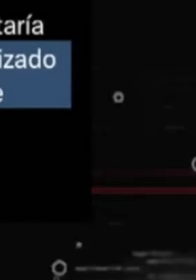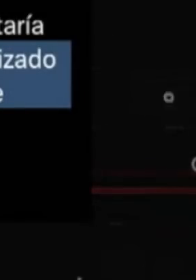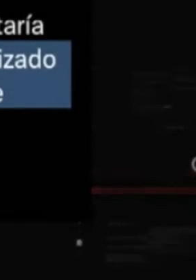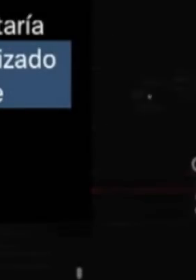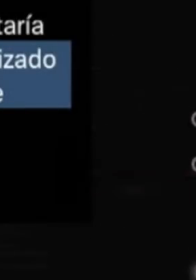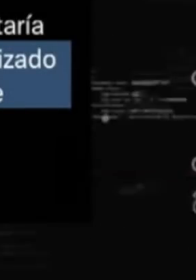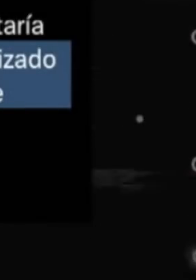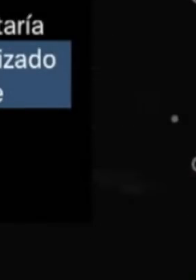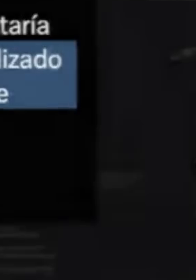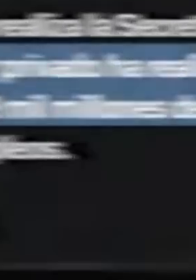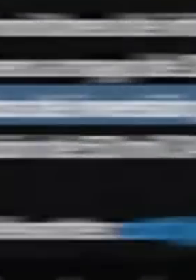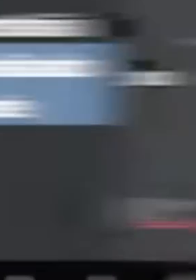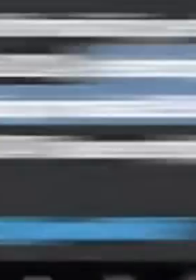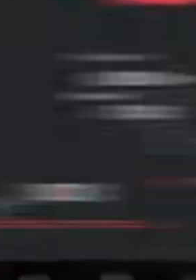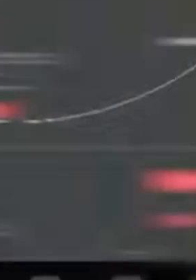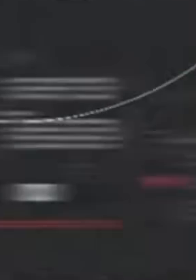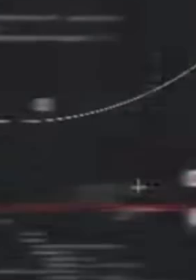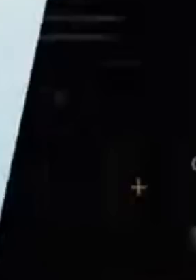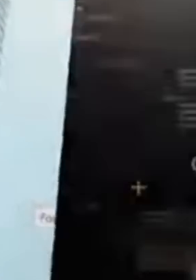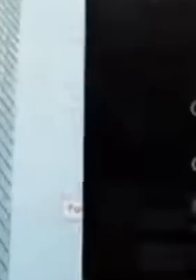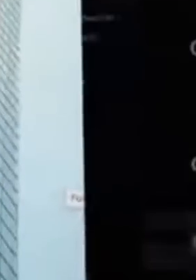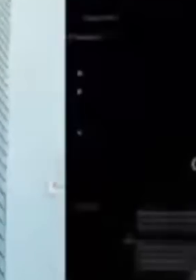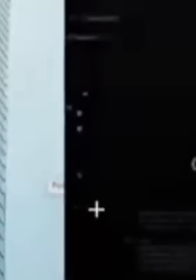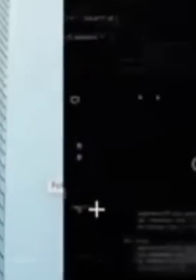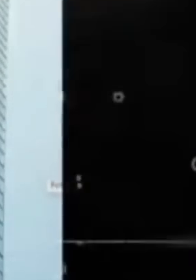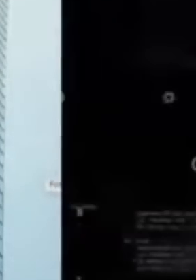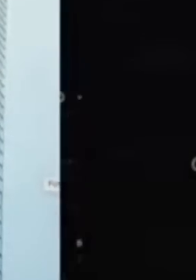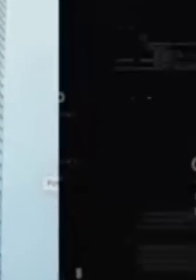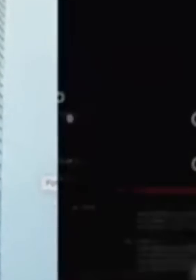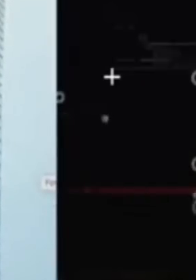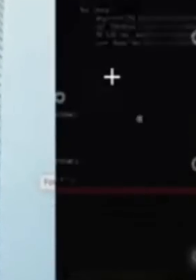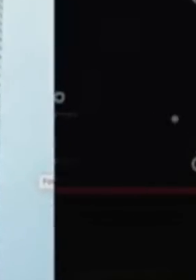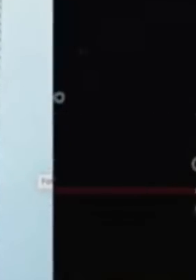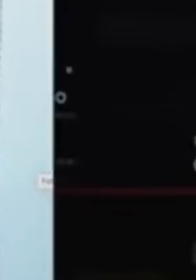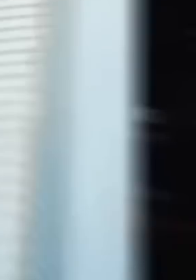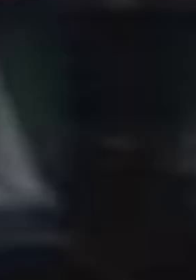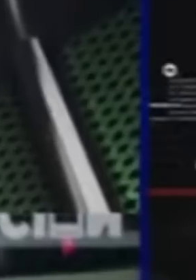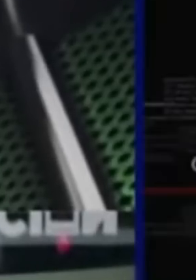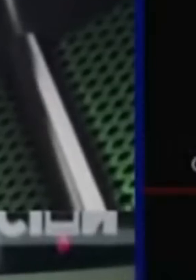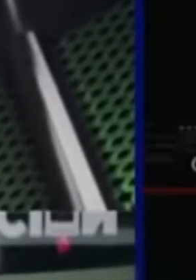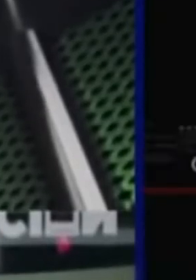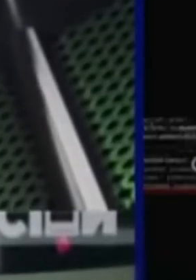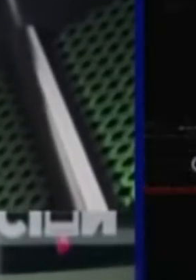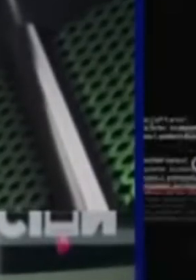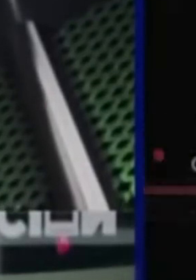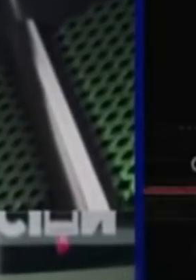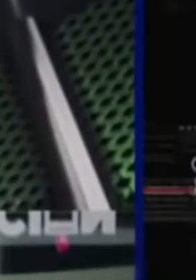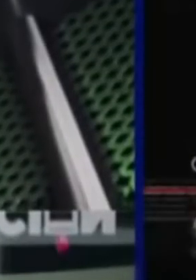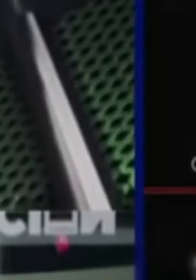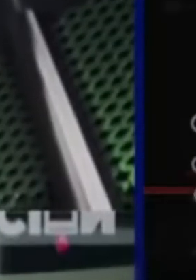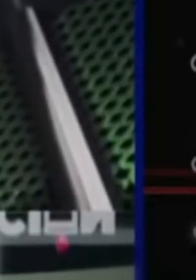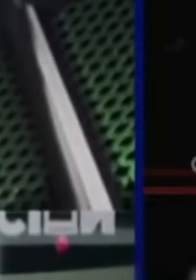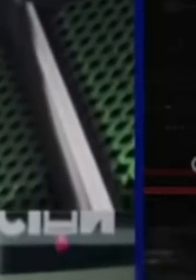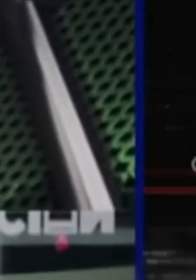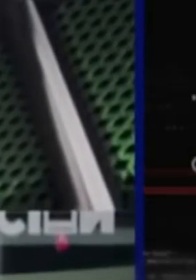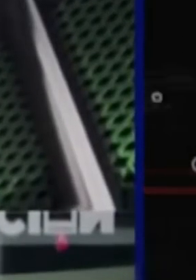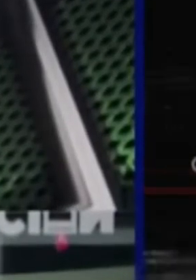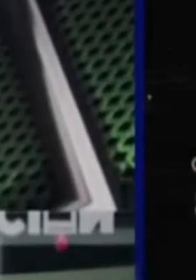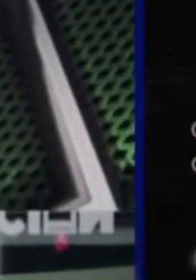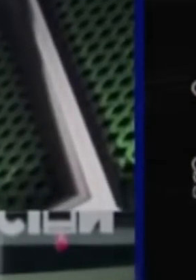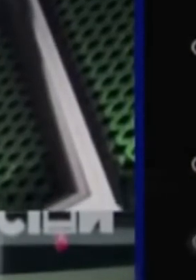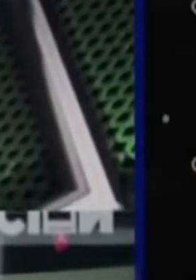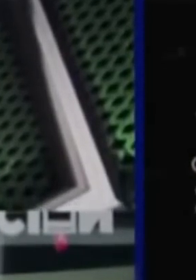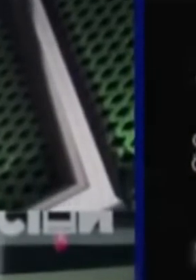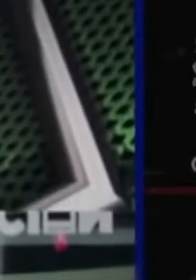de septiembre. Y es que no les gusta que el presidente y Claudia Sheinbaum van a reformar al Poder